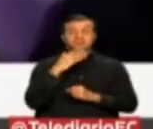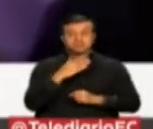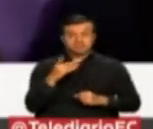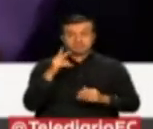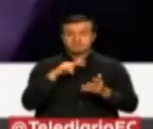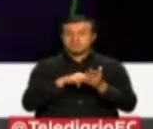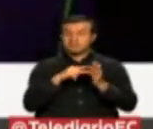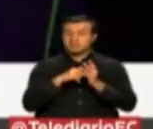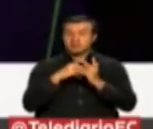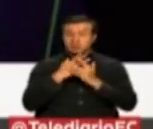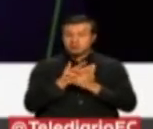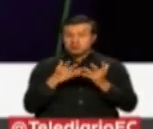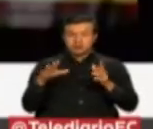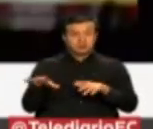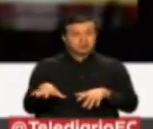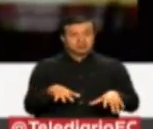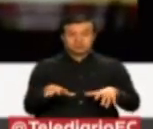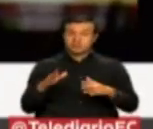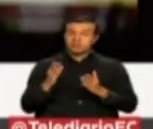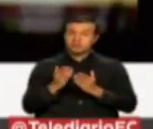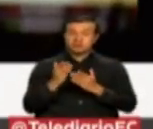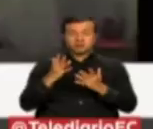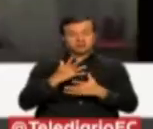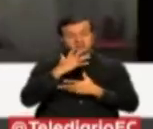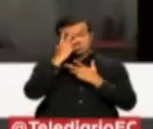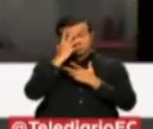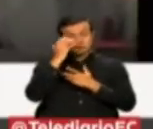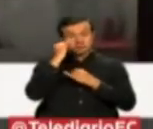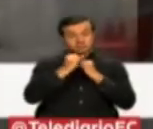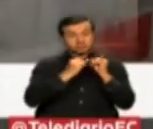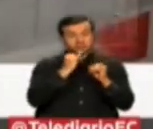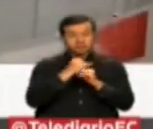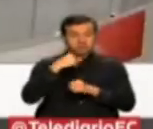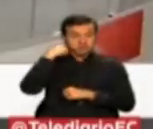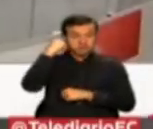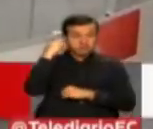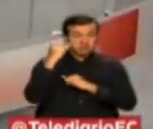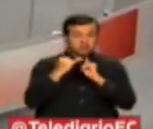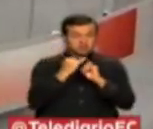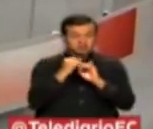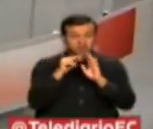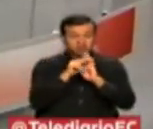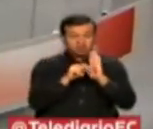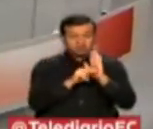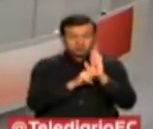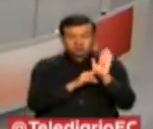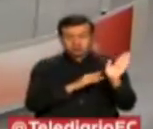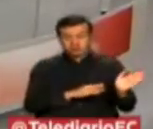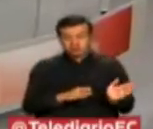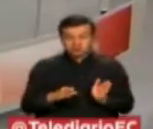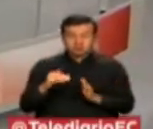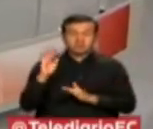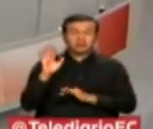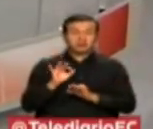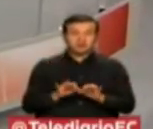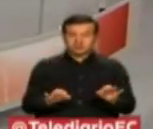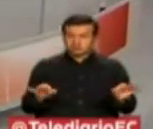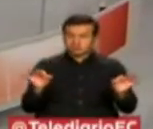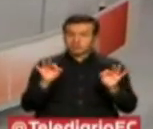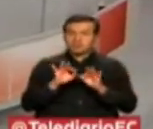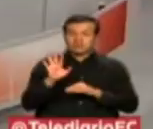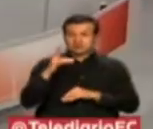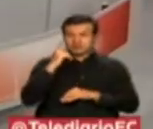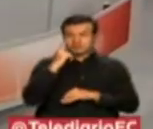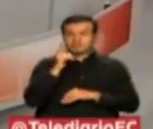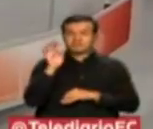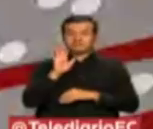implica una acción coordinada de reclamo internacional dentro de lo que el derecho internacional establece. Pero hay un tema también que es muy importante.